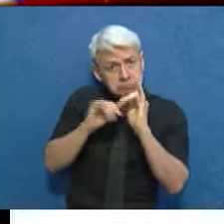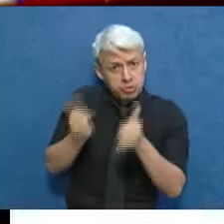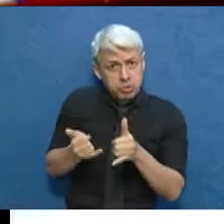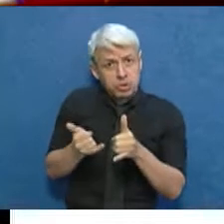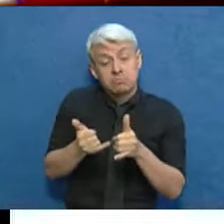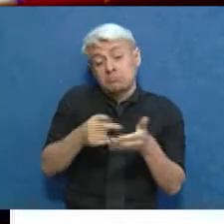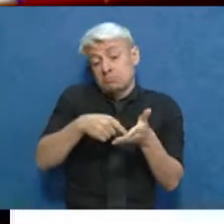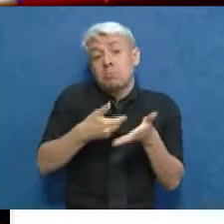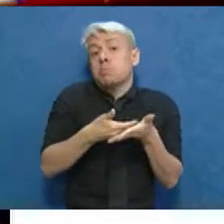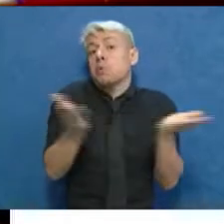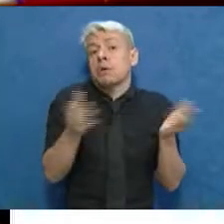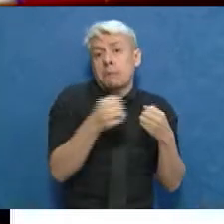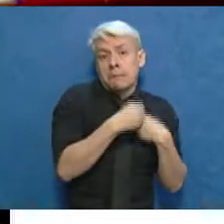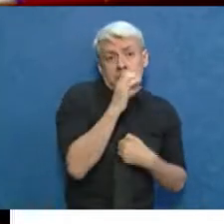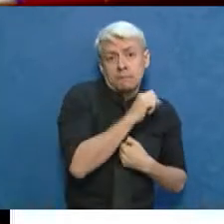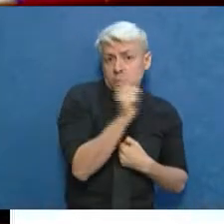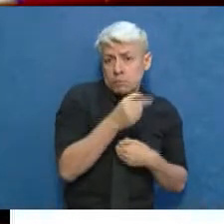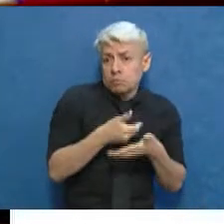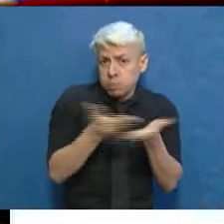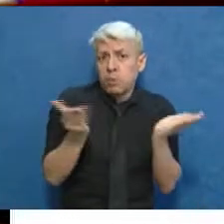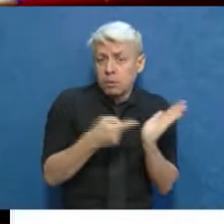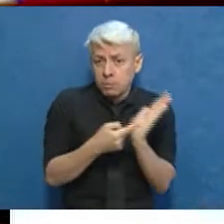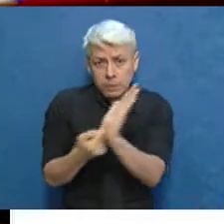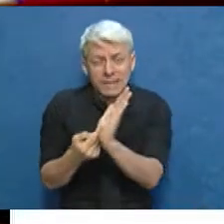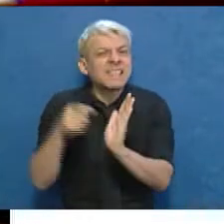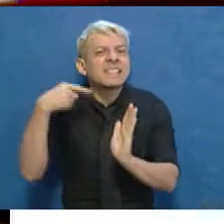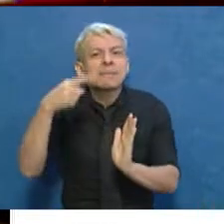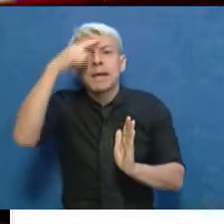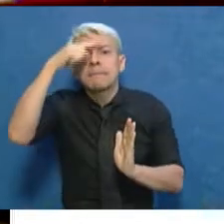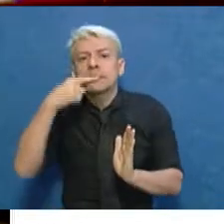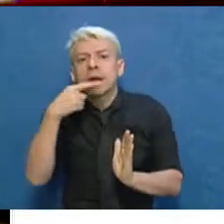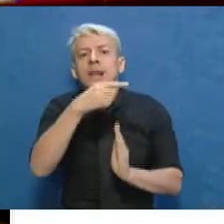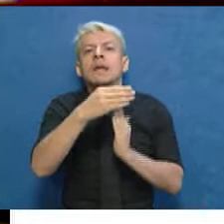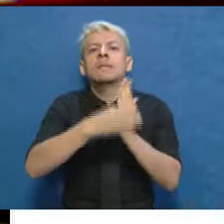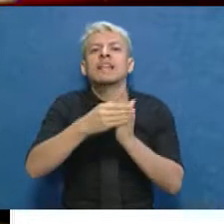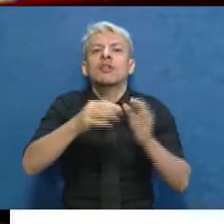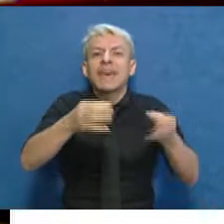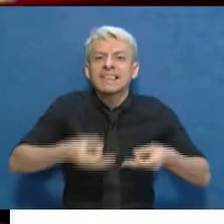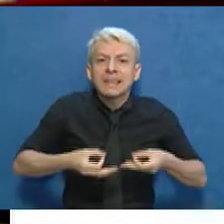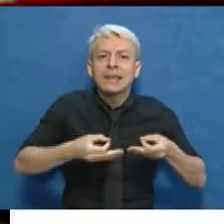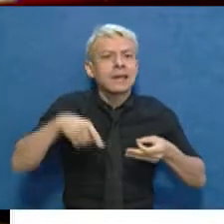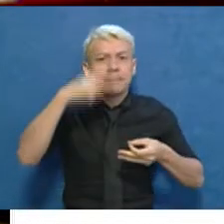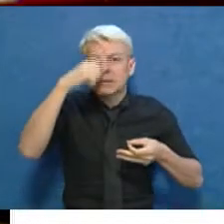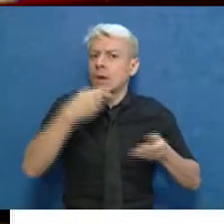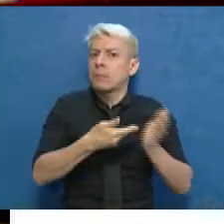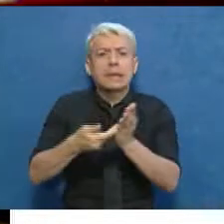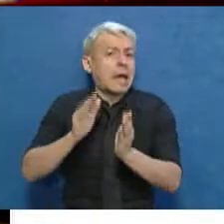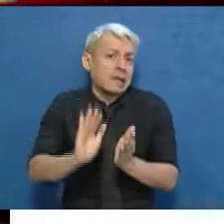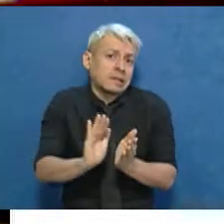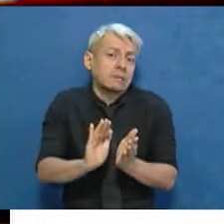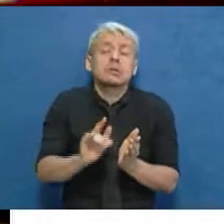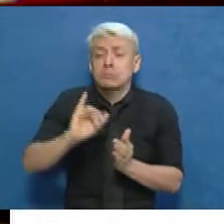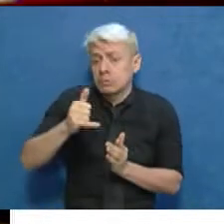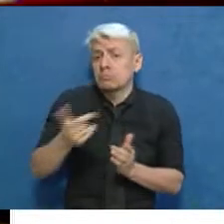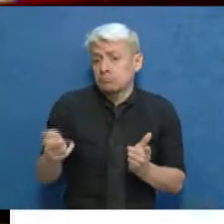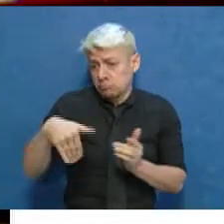son públicos y el Ministerio de Hacienda presenta mensualmente todos los informes correspondientes. Nos vamos a sentar con ellos a